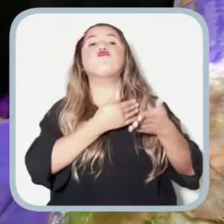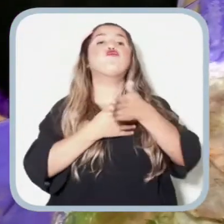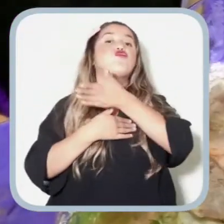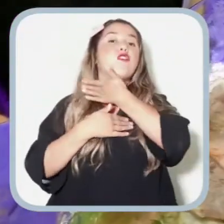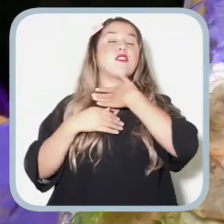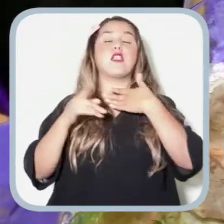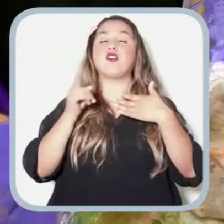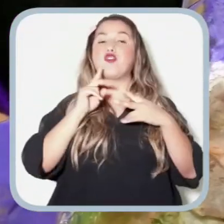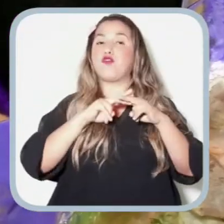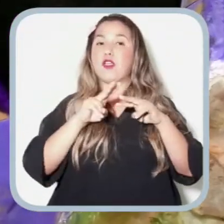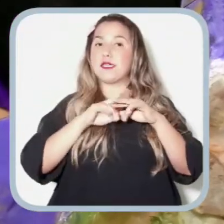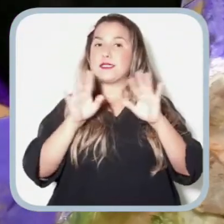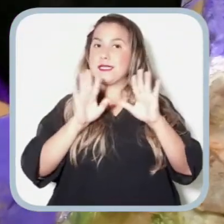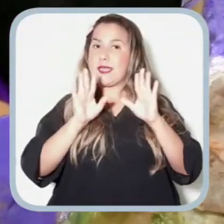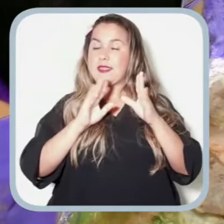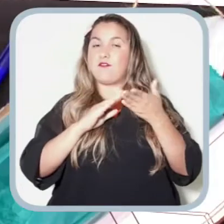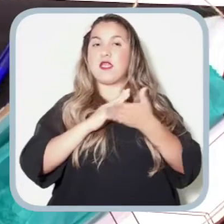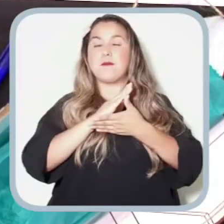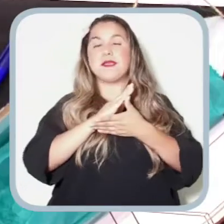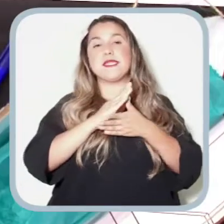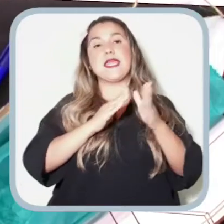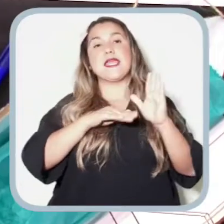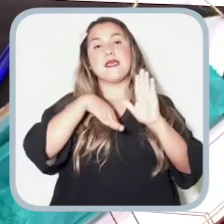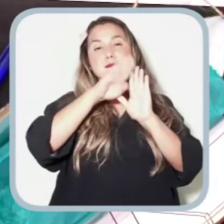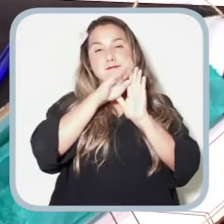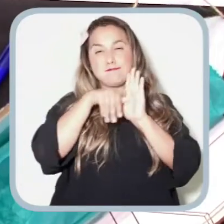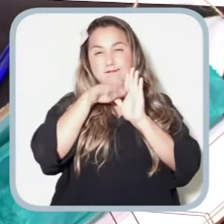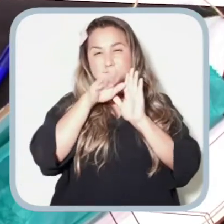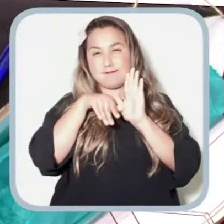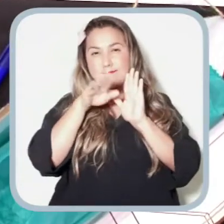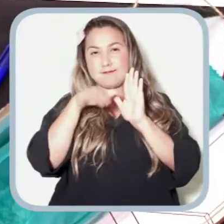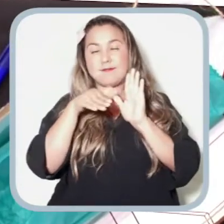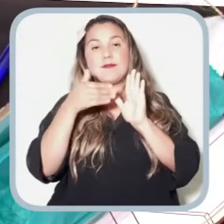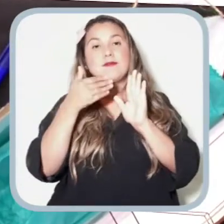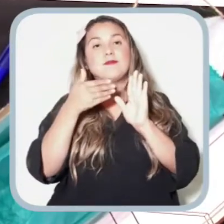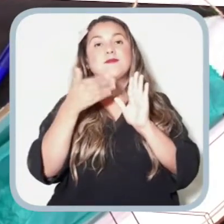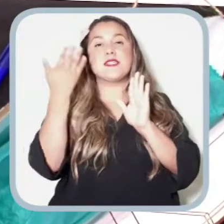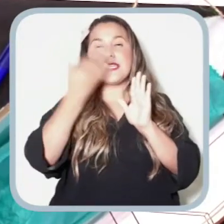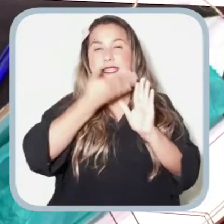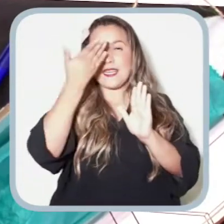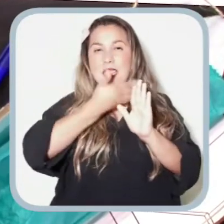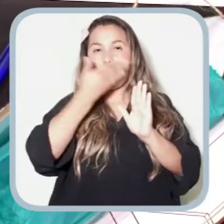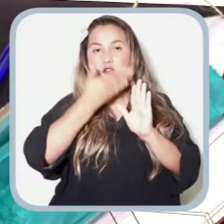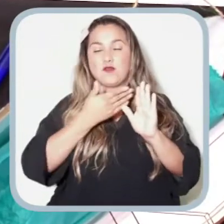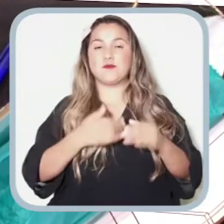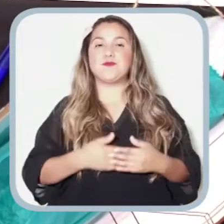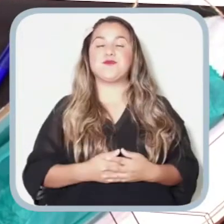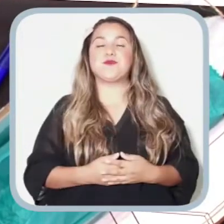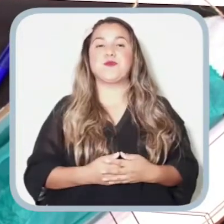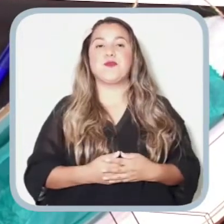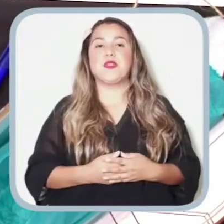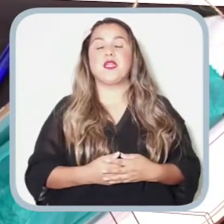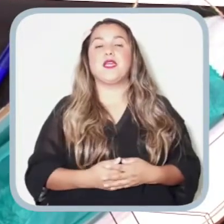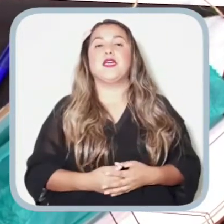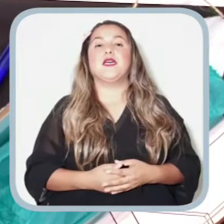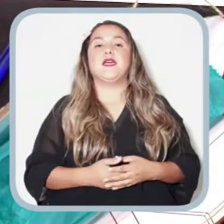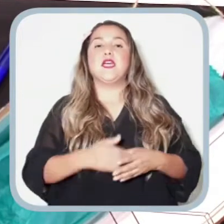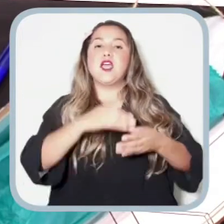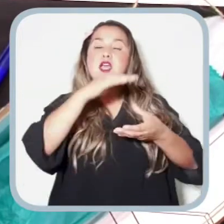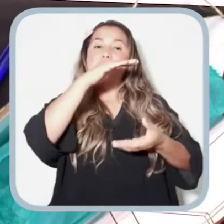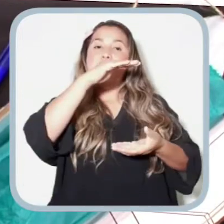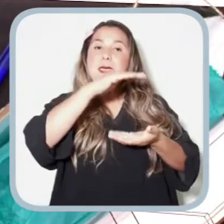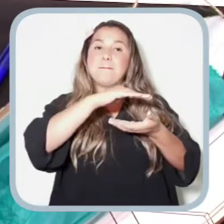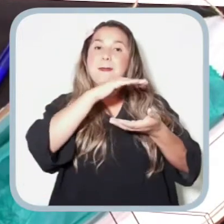entonces no la voy a tocar voy a partir por la parte negra desde acá los envases de